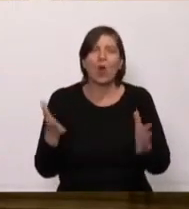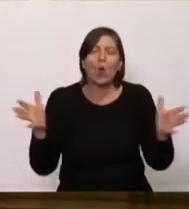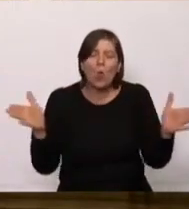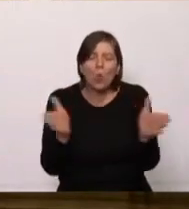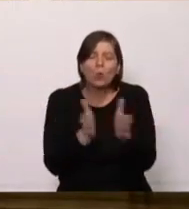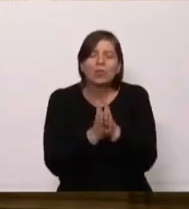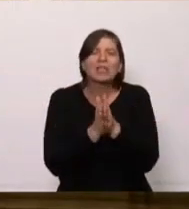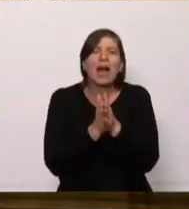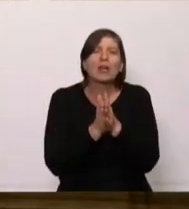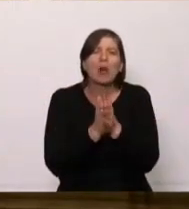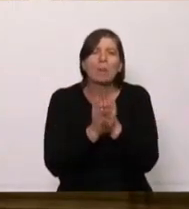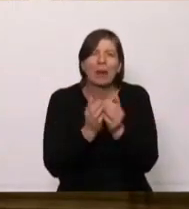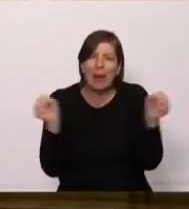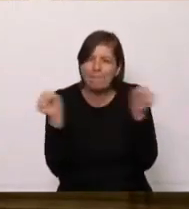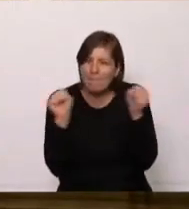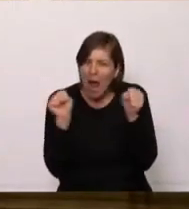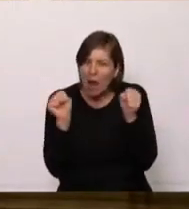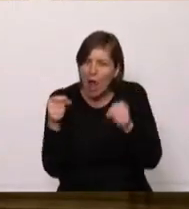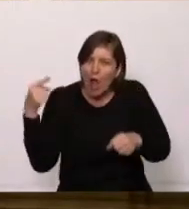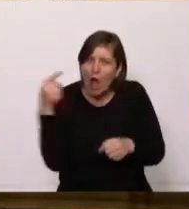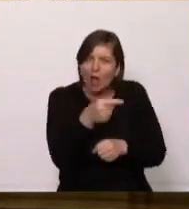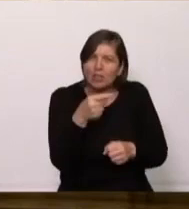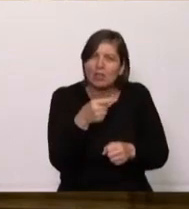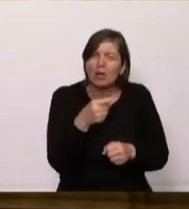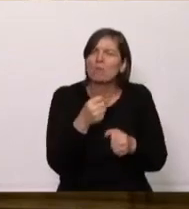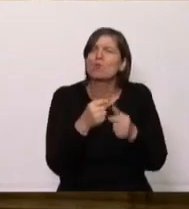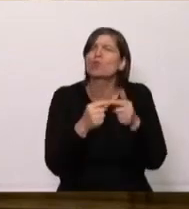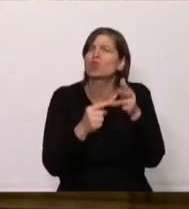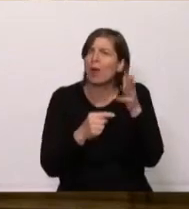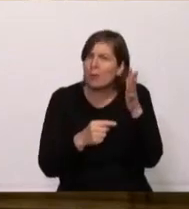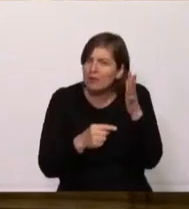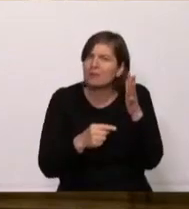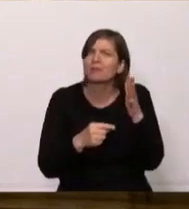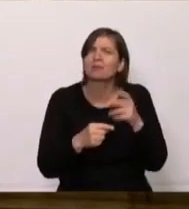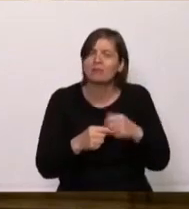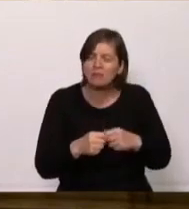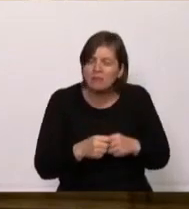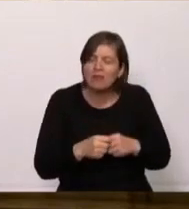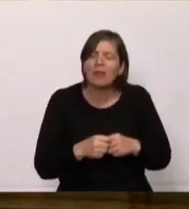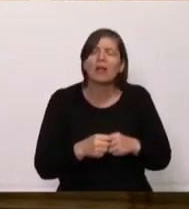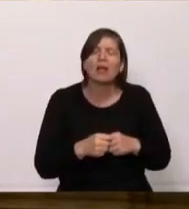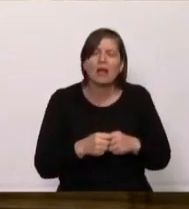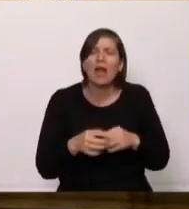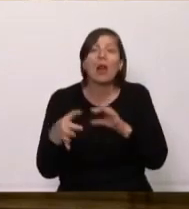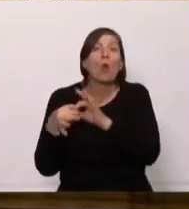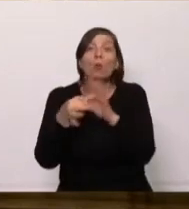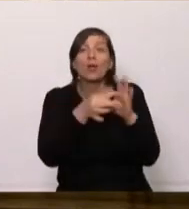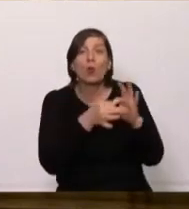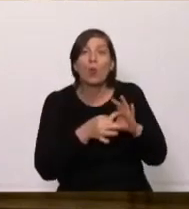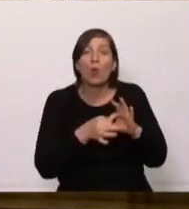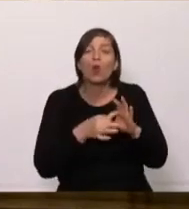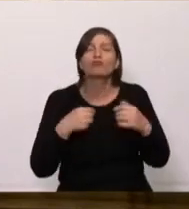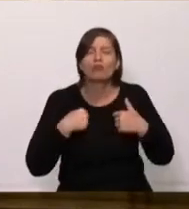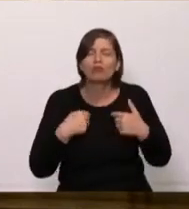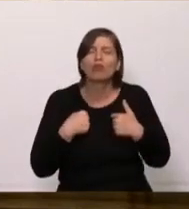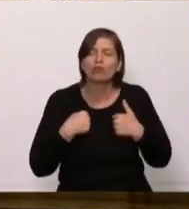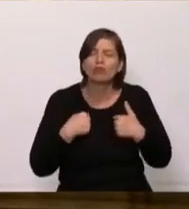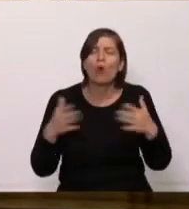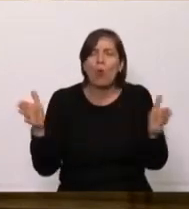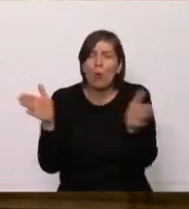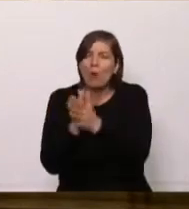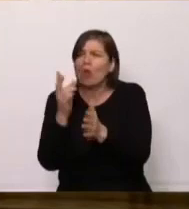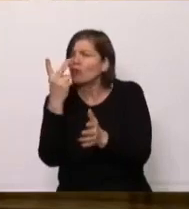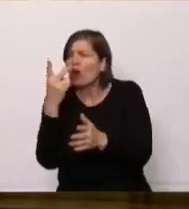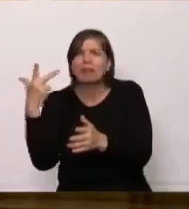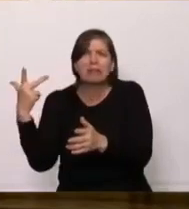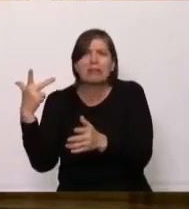esto de juntarnos para hacer daño. ¿Cuántas veces incluso en los vínculos somos capaces de